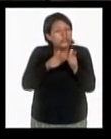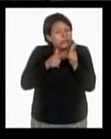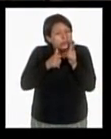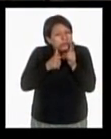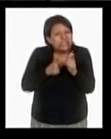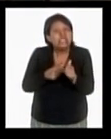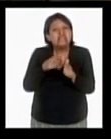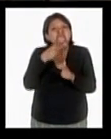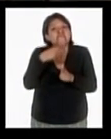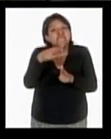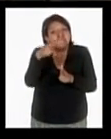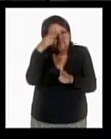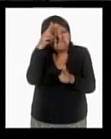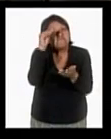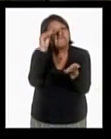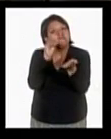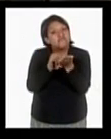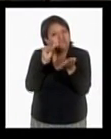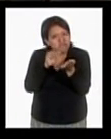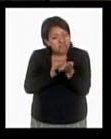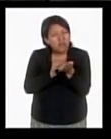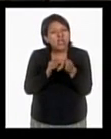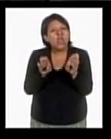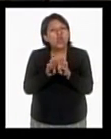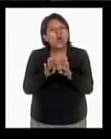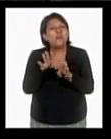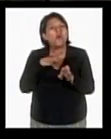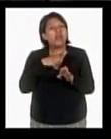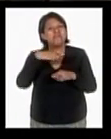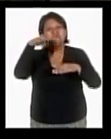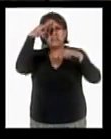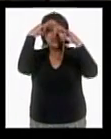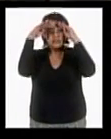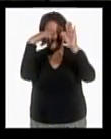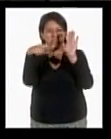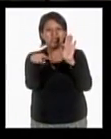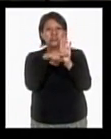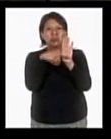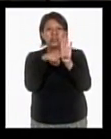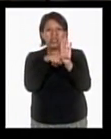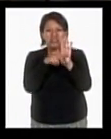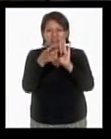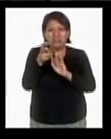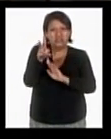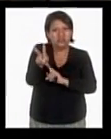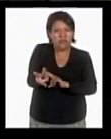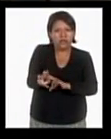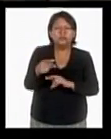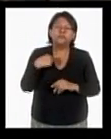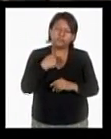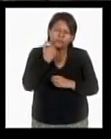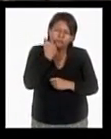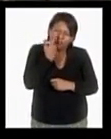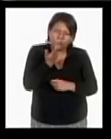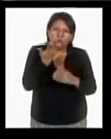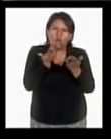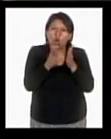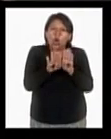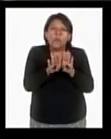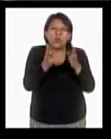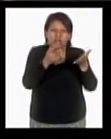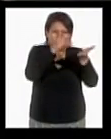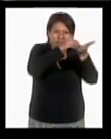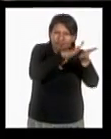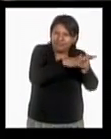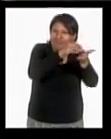ignorancia, cómo ha prevalecido también los prejuicios, ¿no? En términos de esta realidad. Nosotros hemos tratado de documentar y nos acercamos a lo